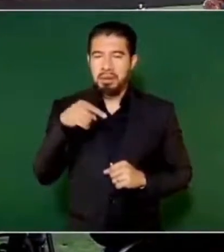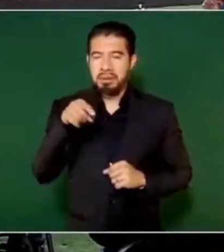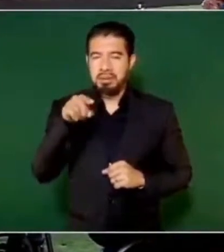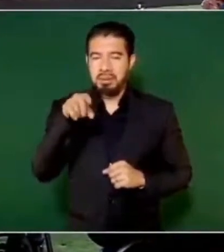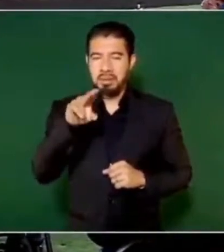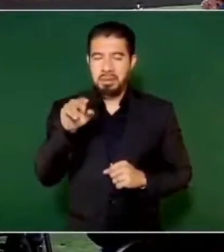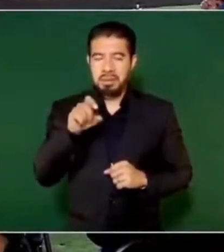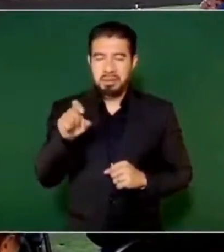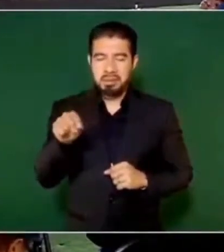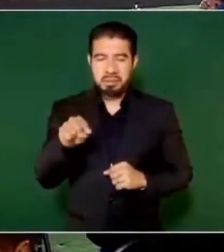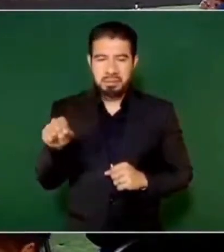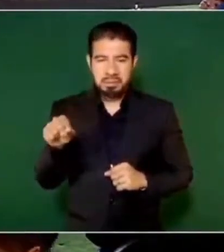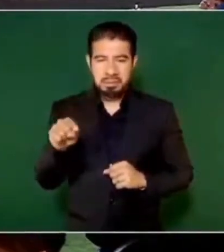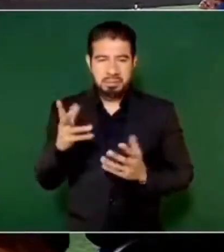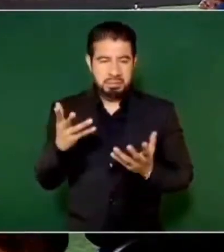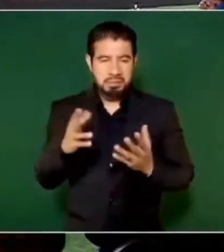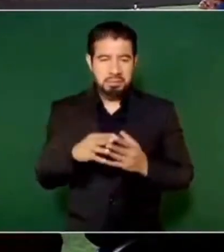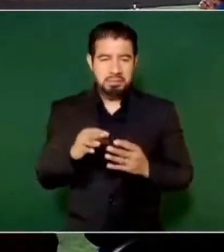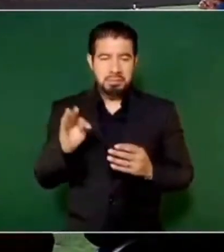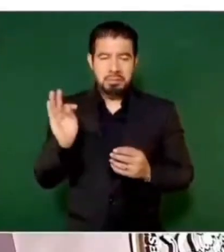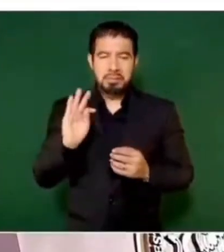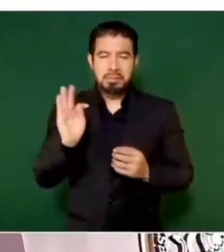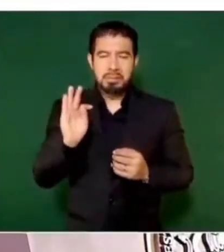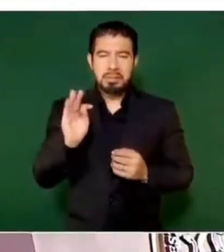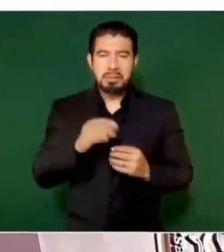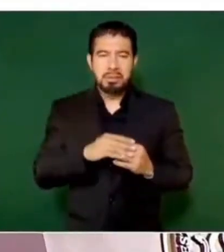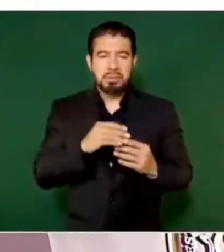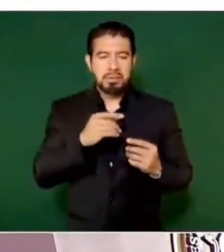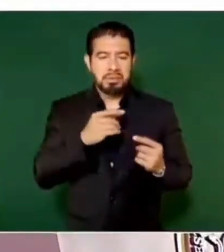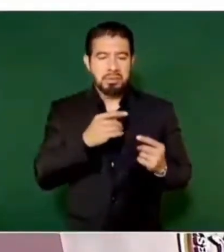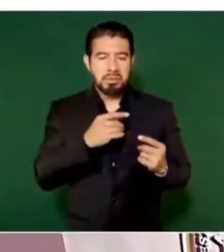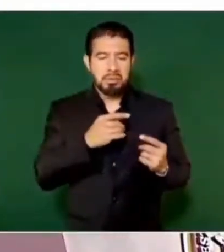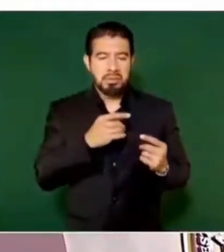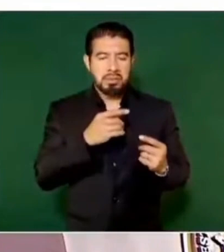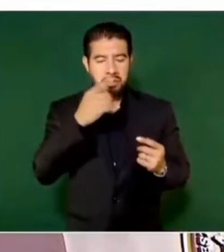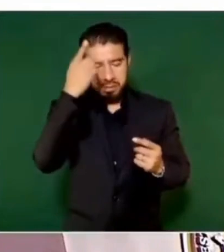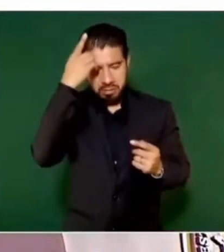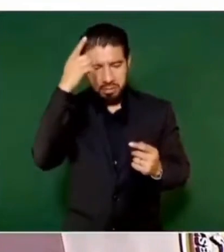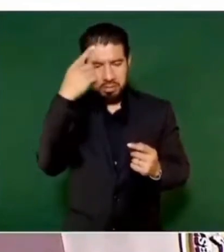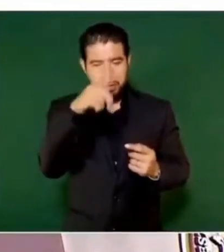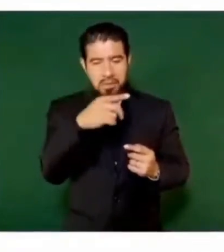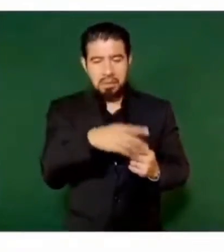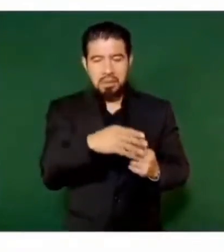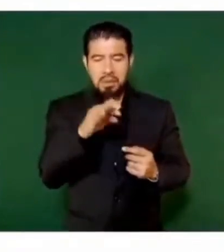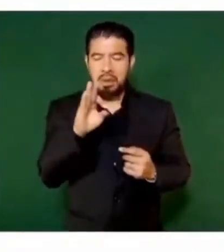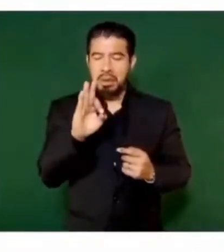más, el director dueño de Fórmula.